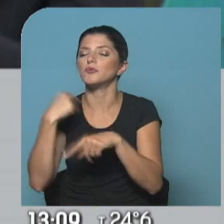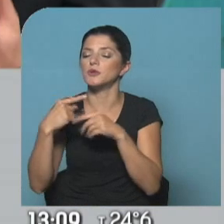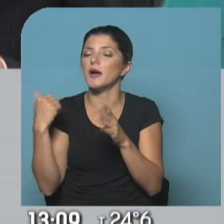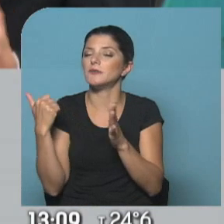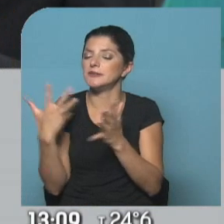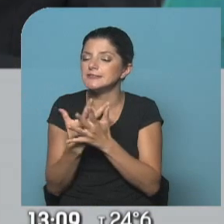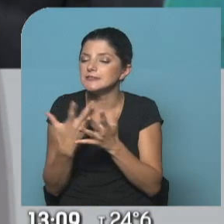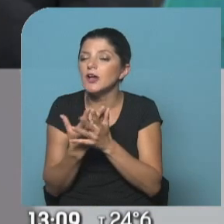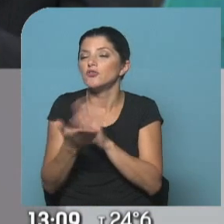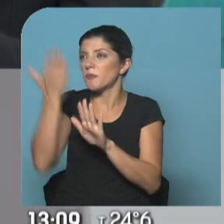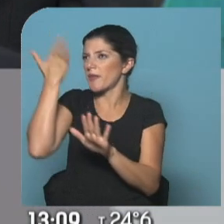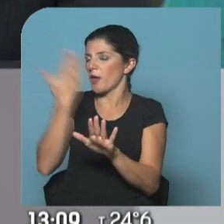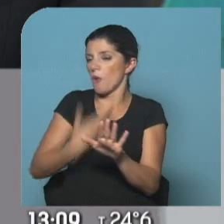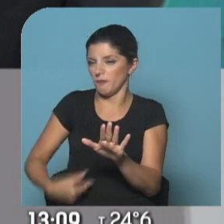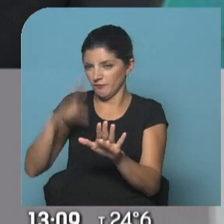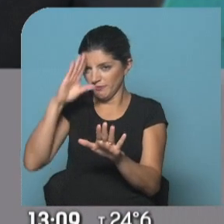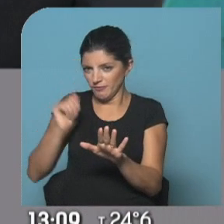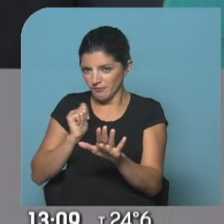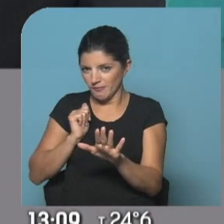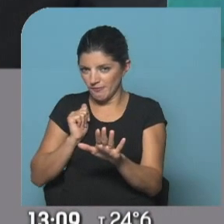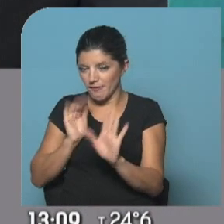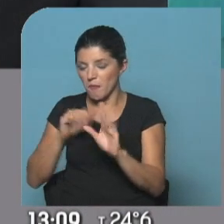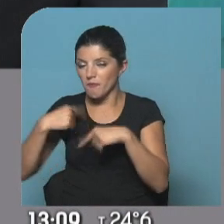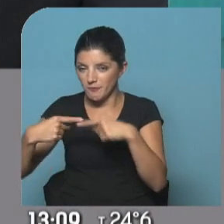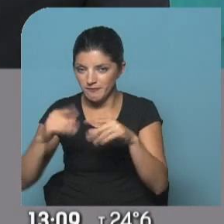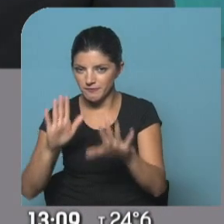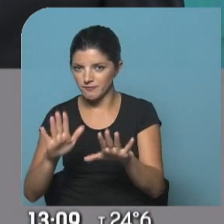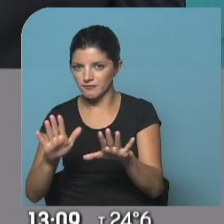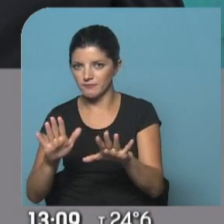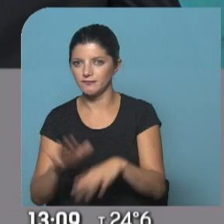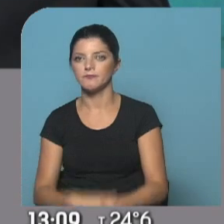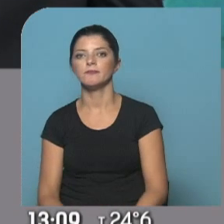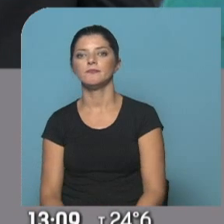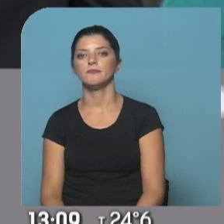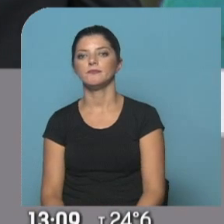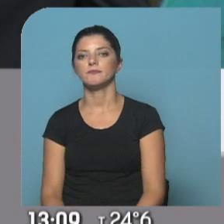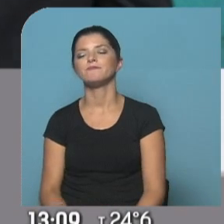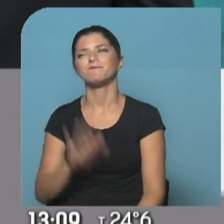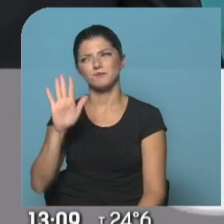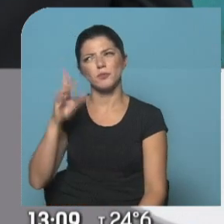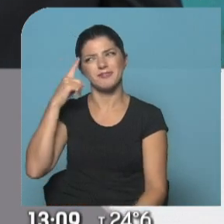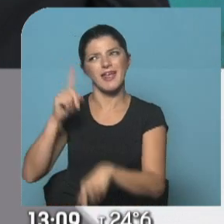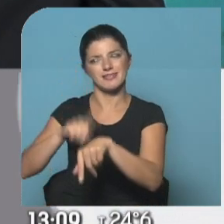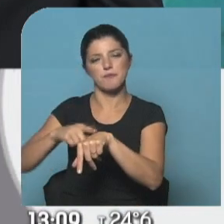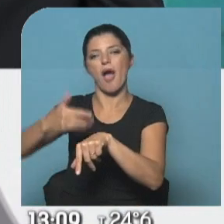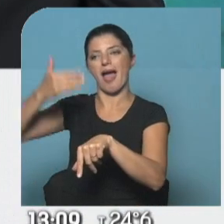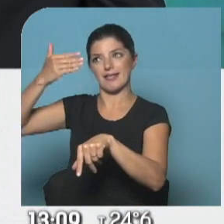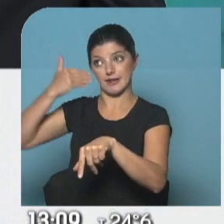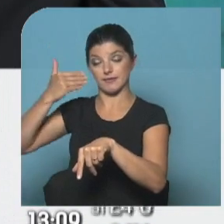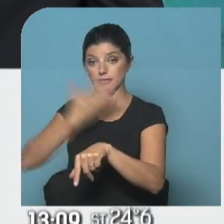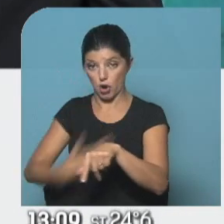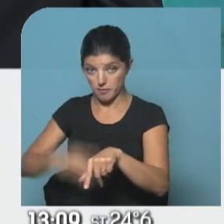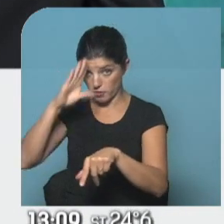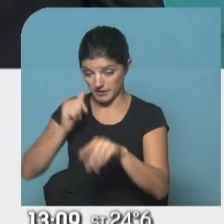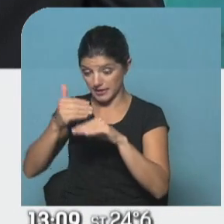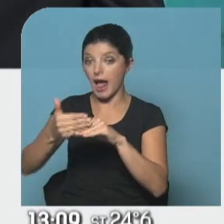que tengamos en América Latina sean de esta manera? Sí, digamos, incluso yo lo llevaría un poco más atrás, o sea, de la dictadura y de